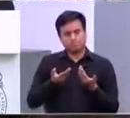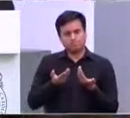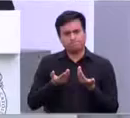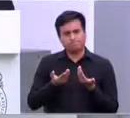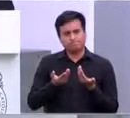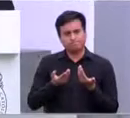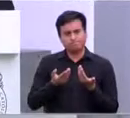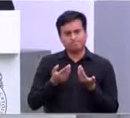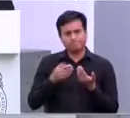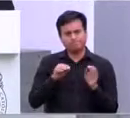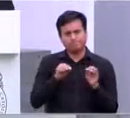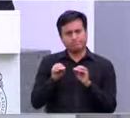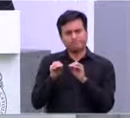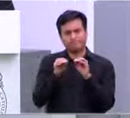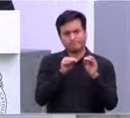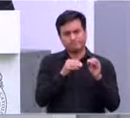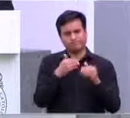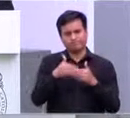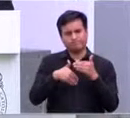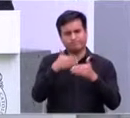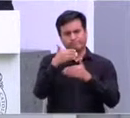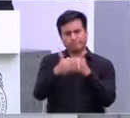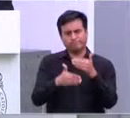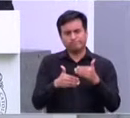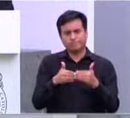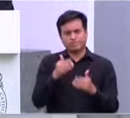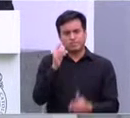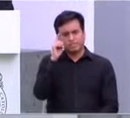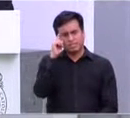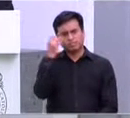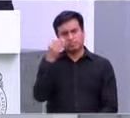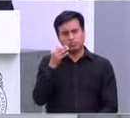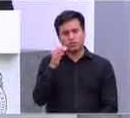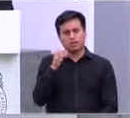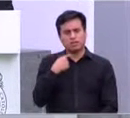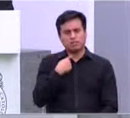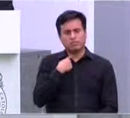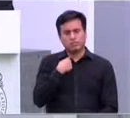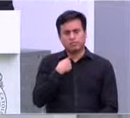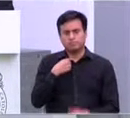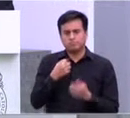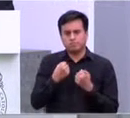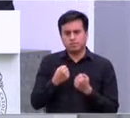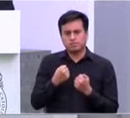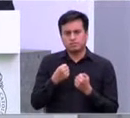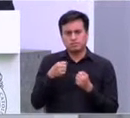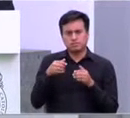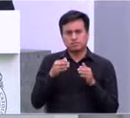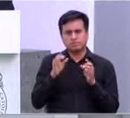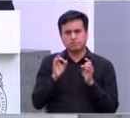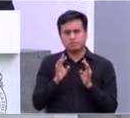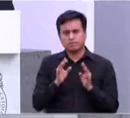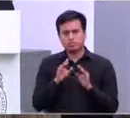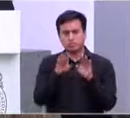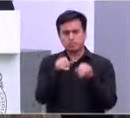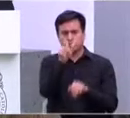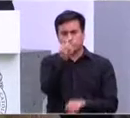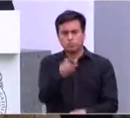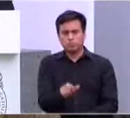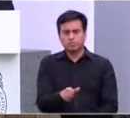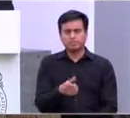probablemente ante la decisión que afectan cada vez más el destino del mismo hombre